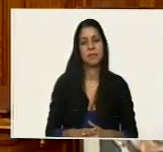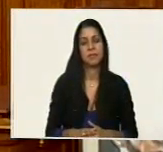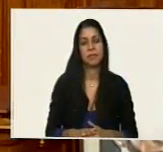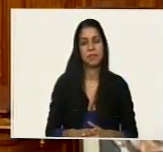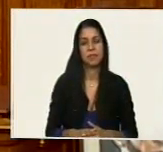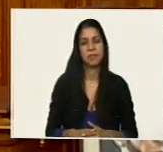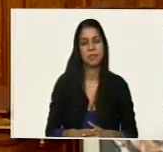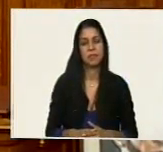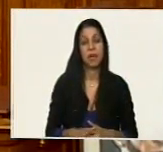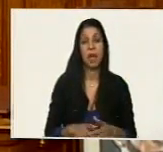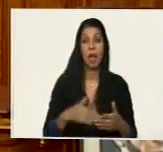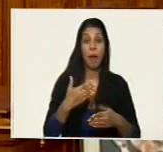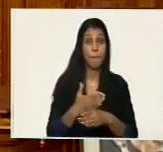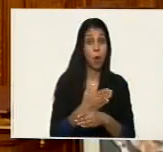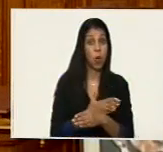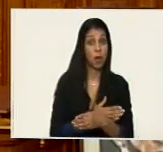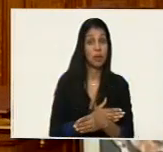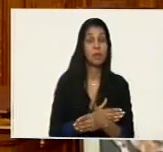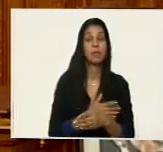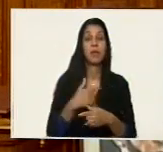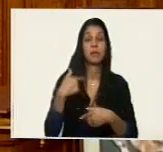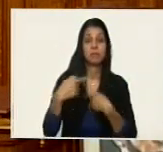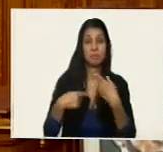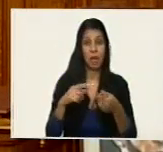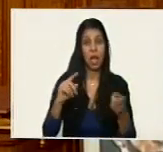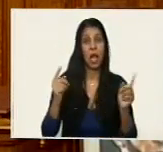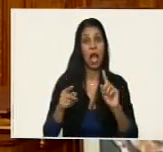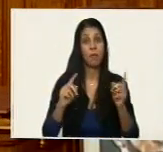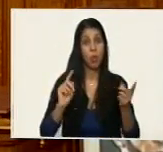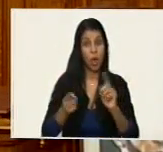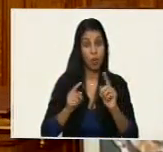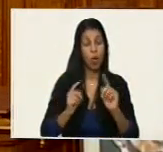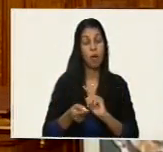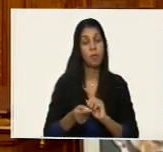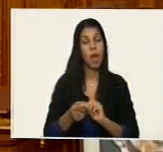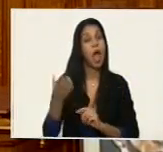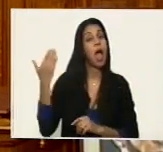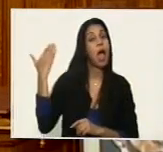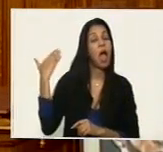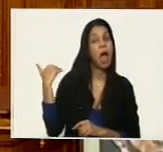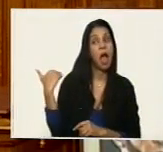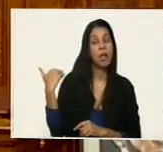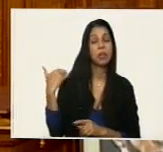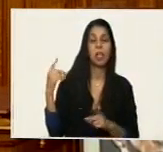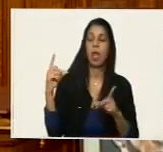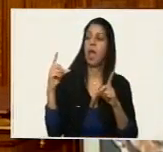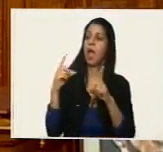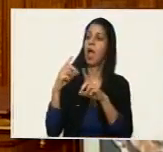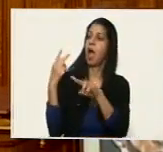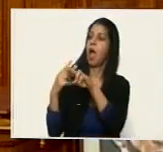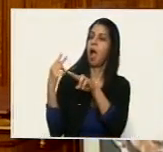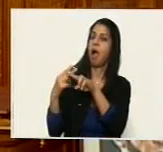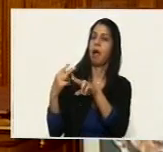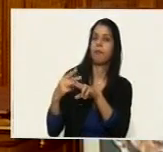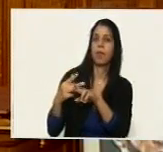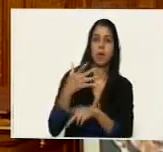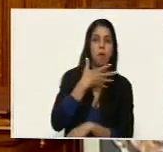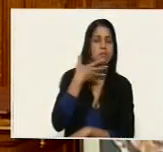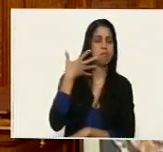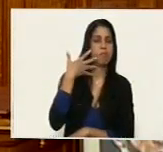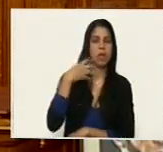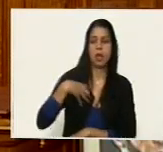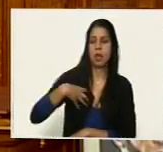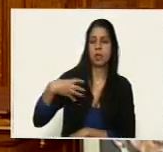y eso se ha ido cambiando, ¿no? Se ha ido cambiando. Antes, si no era apellido Sosa, Tinoco,